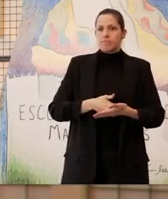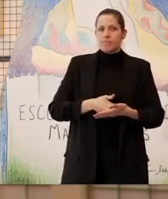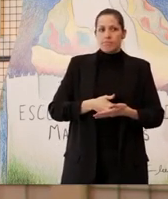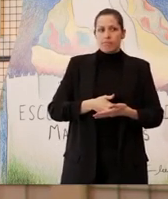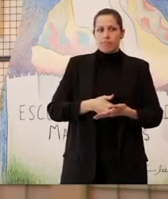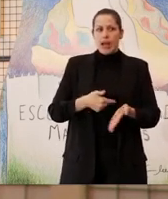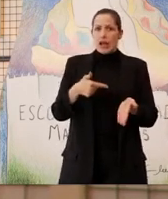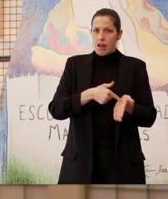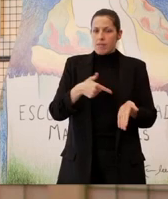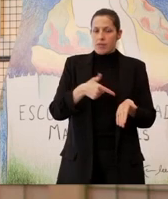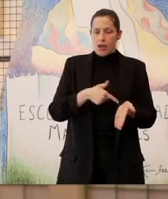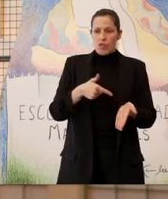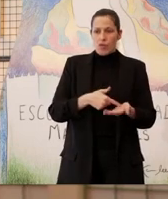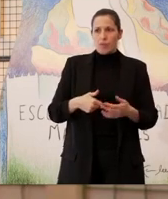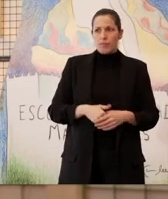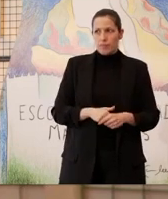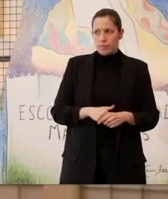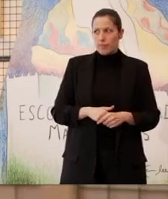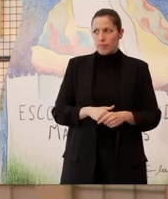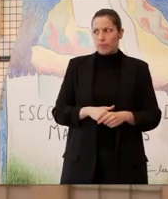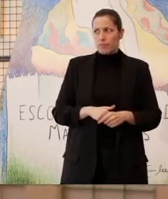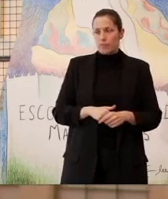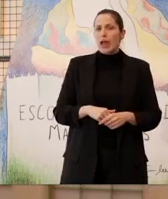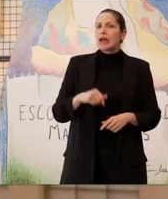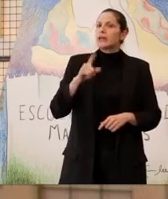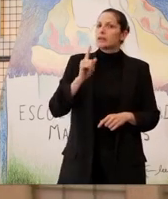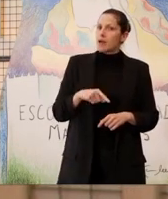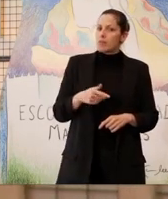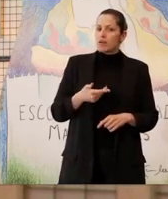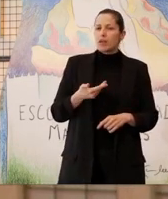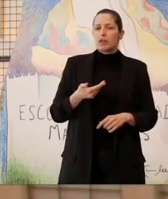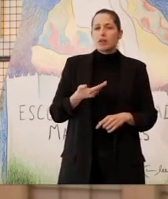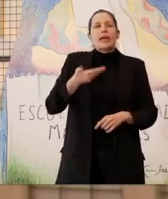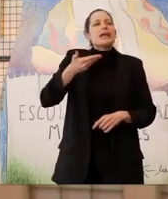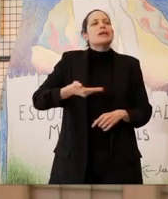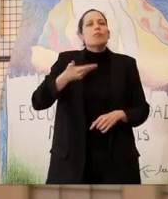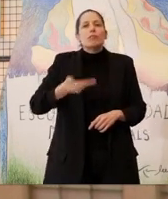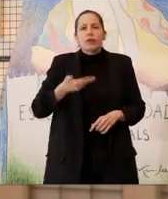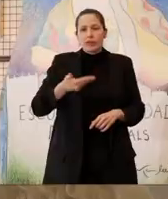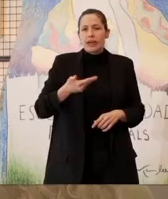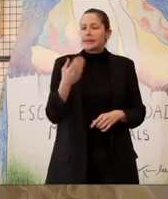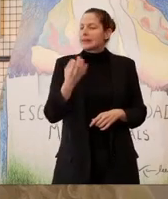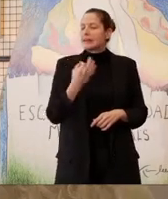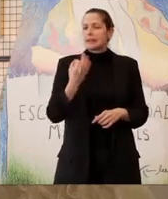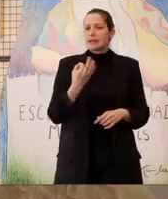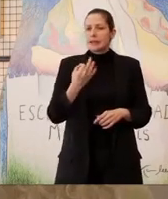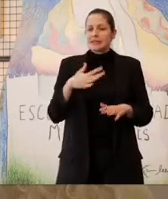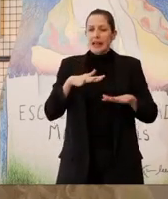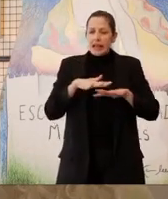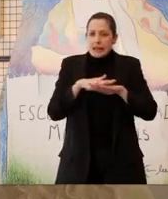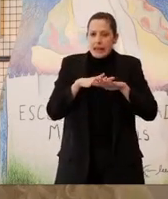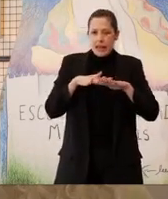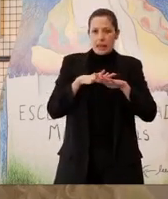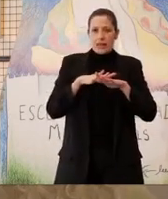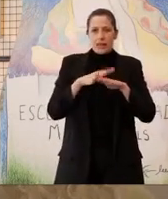además de eso ocurrido algo que yo le doy mucho valor no y es seguir aumentando las redes de